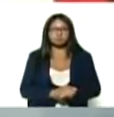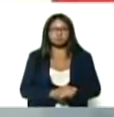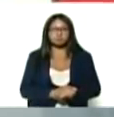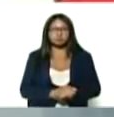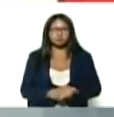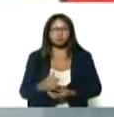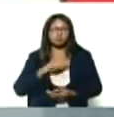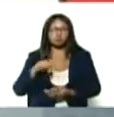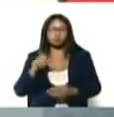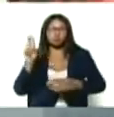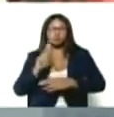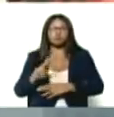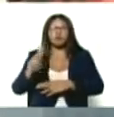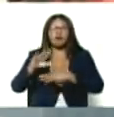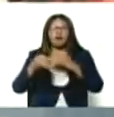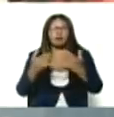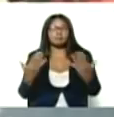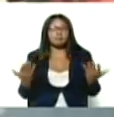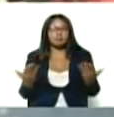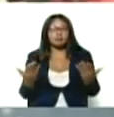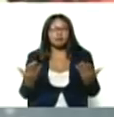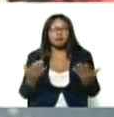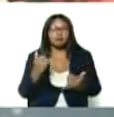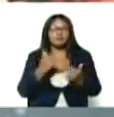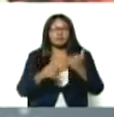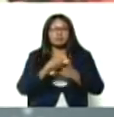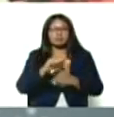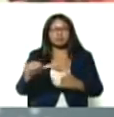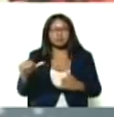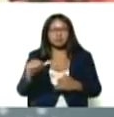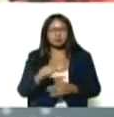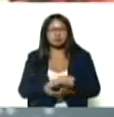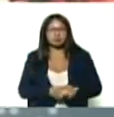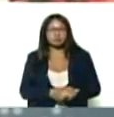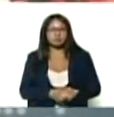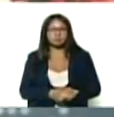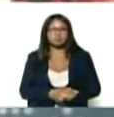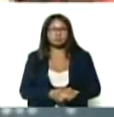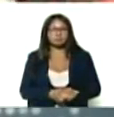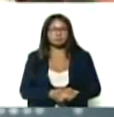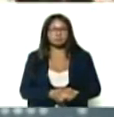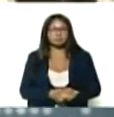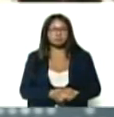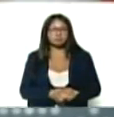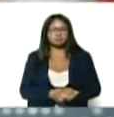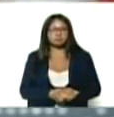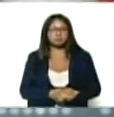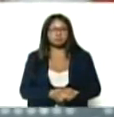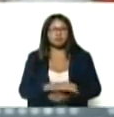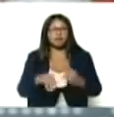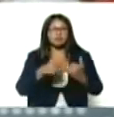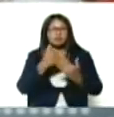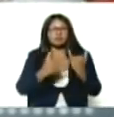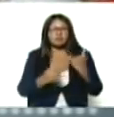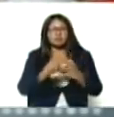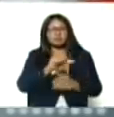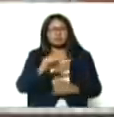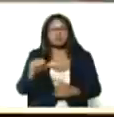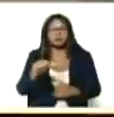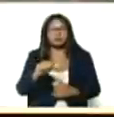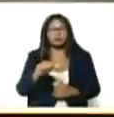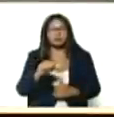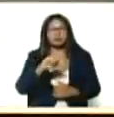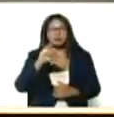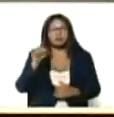aproximadamente hasta el fin de semana de junio.